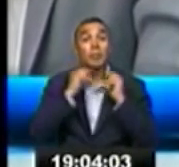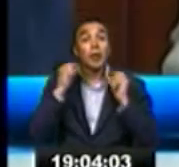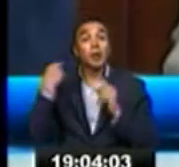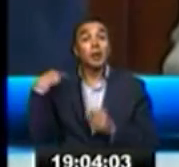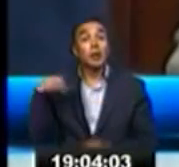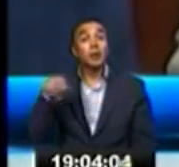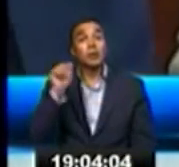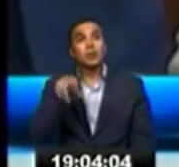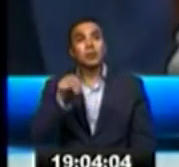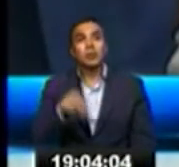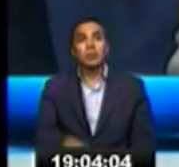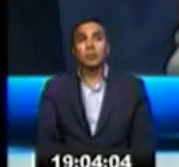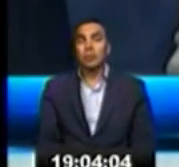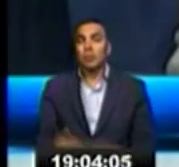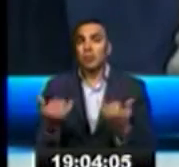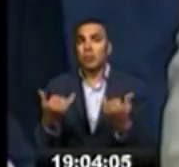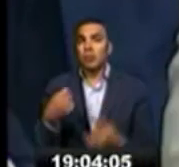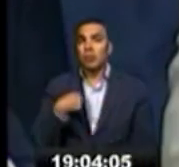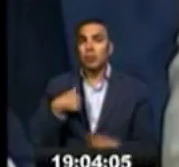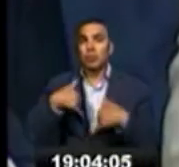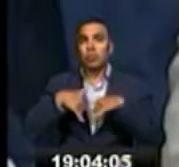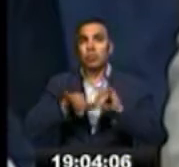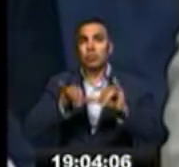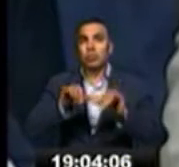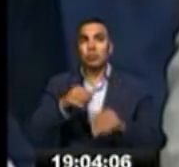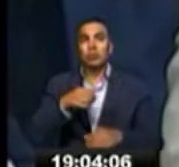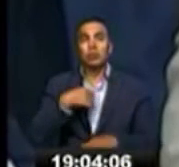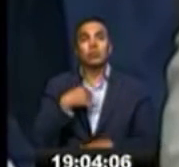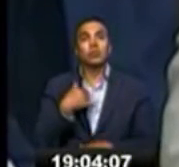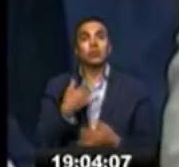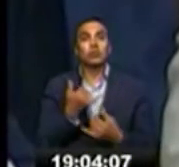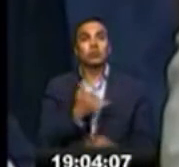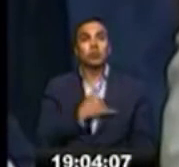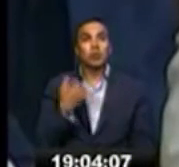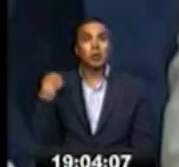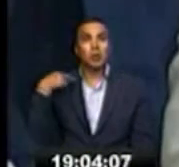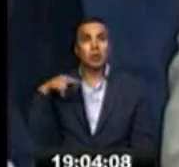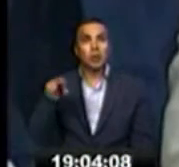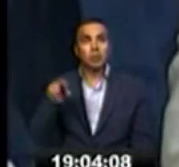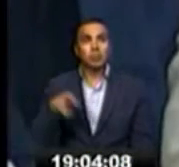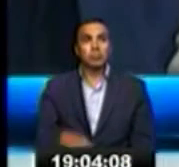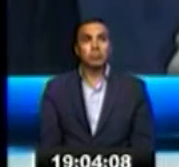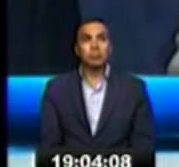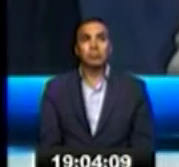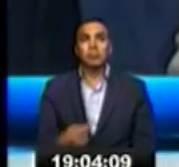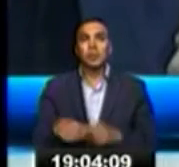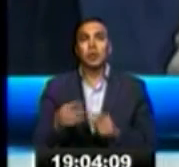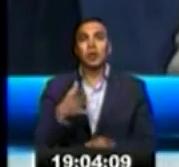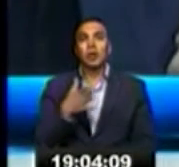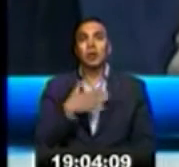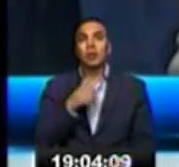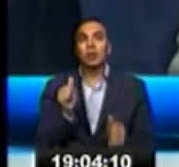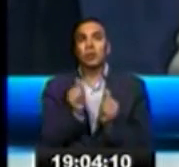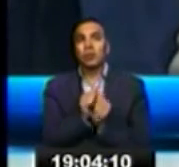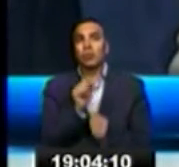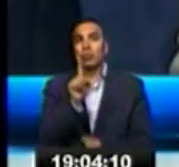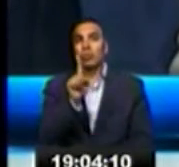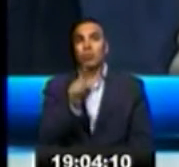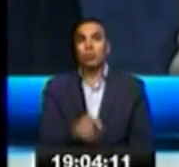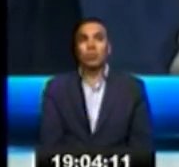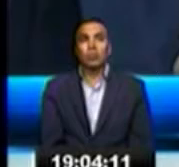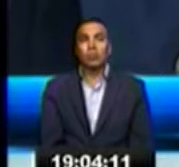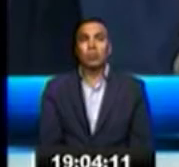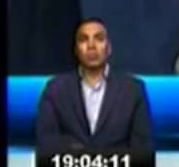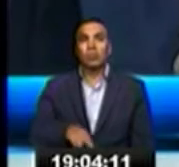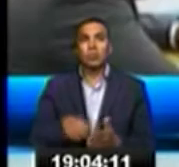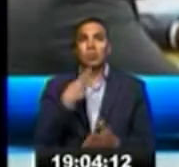religiosa? Actualmente yo sigo siendo religioso, sigo siendo fraile. Me encuentro con una